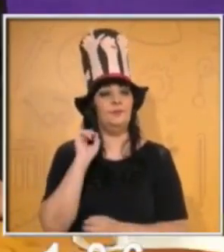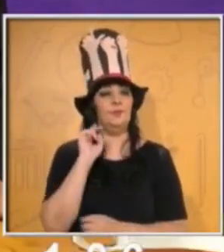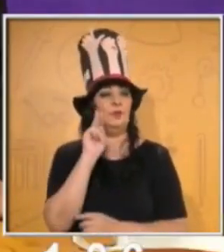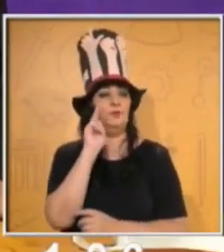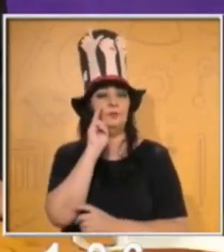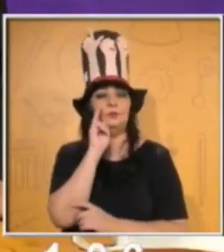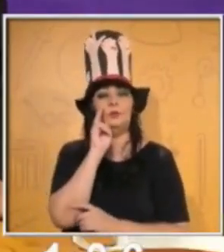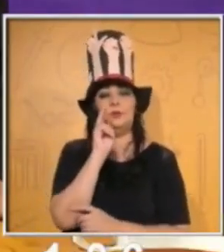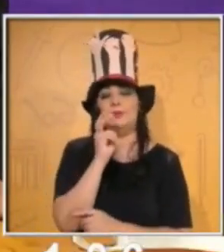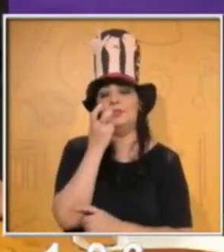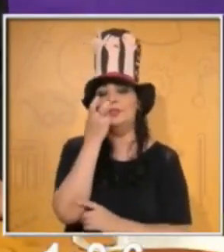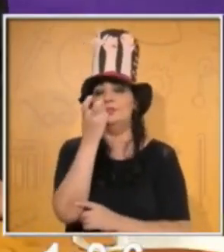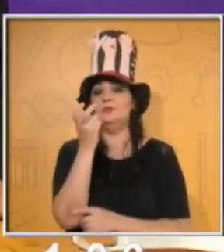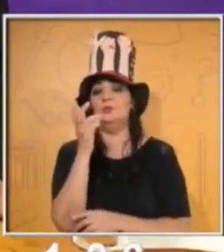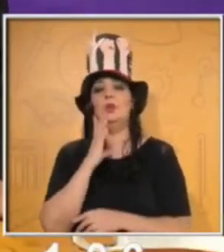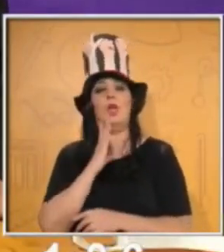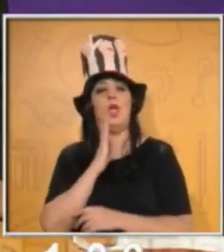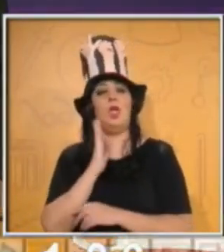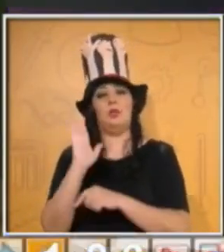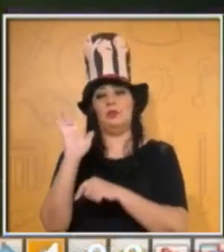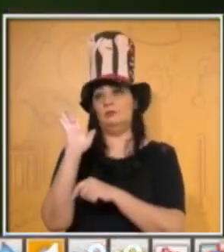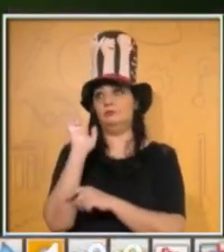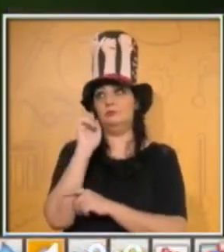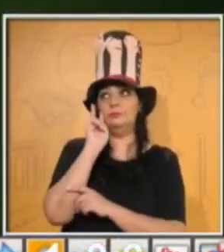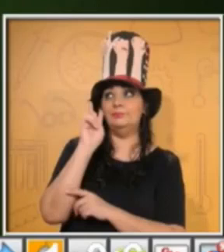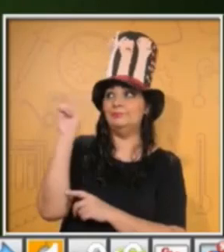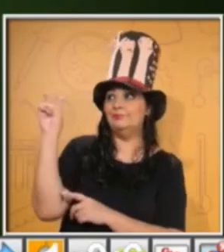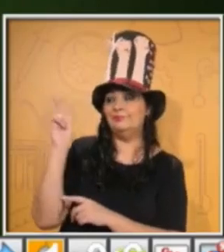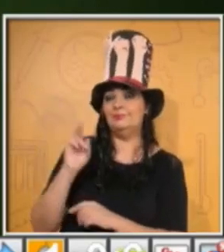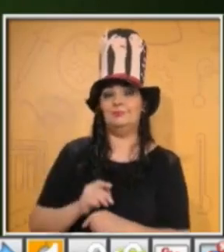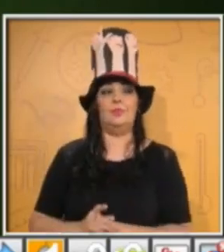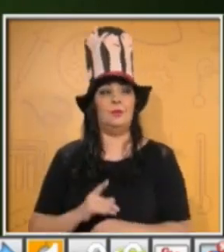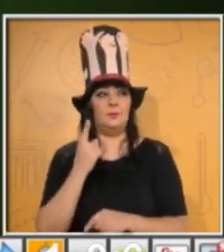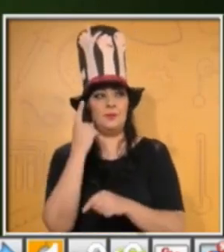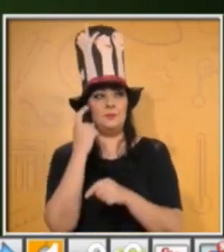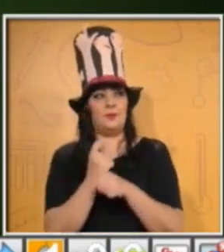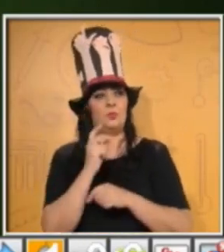que aparecen en pantalla. En la primera se ve un